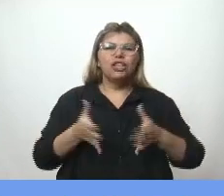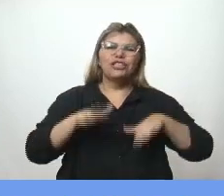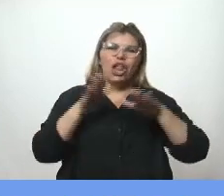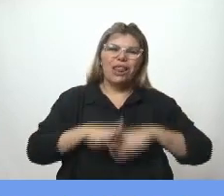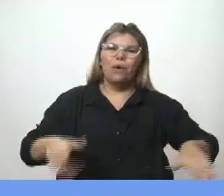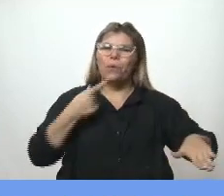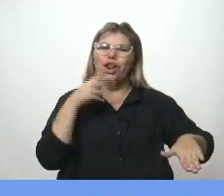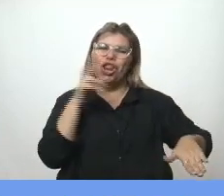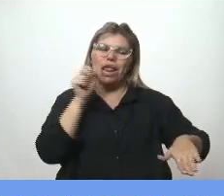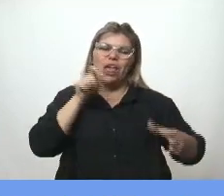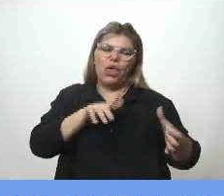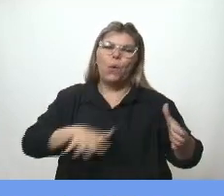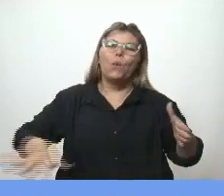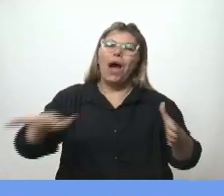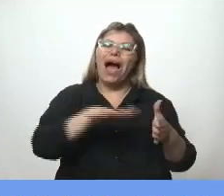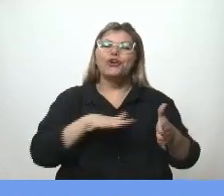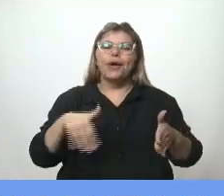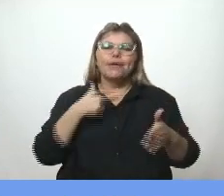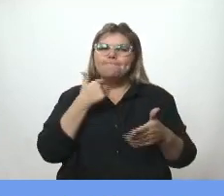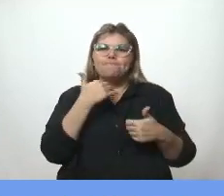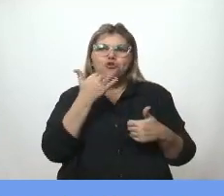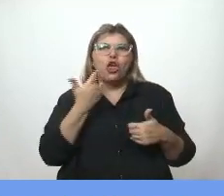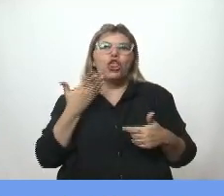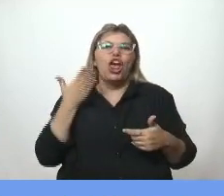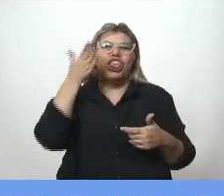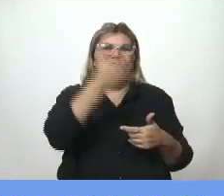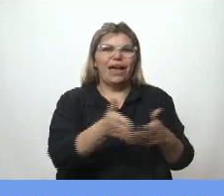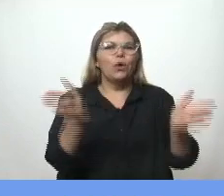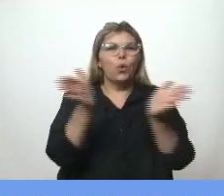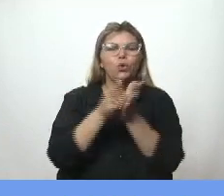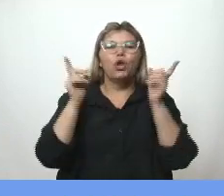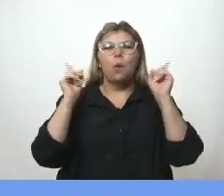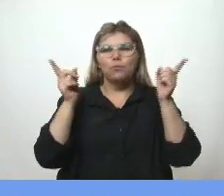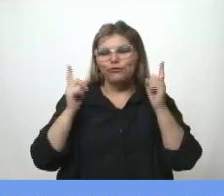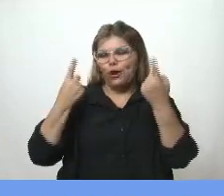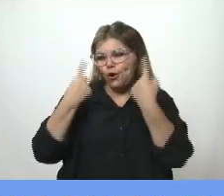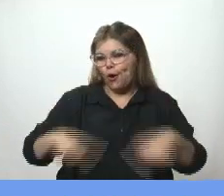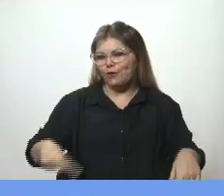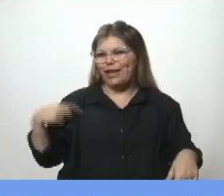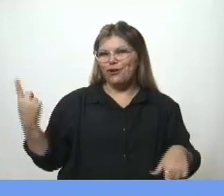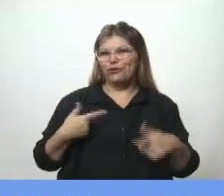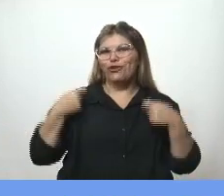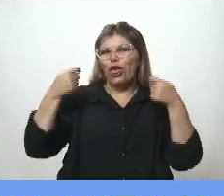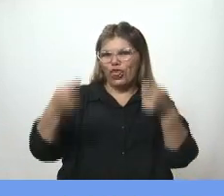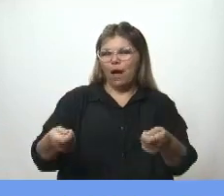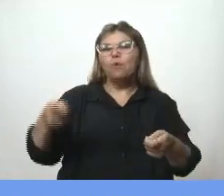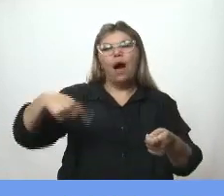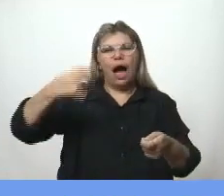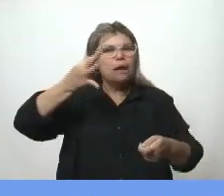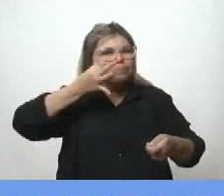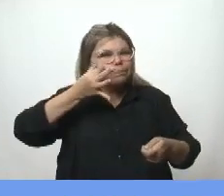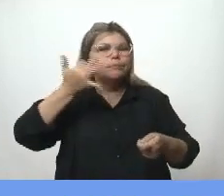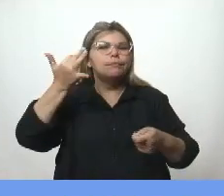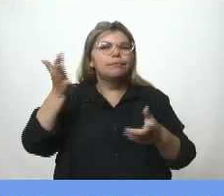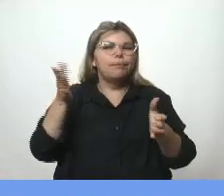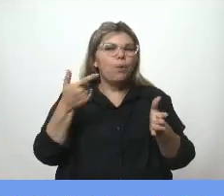las niñas en el barrio que no tienen dónde ir con nuestros profes con los elementos que le dábamos Y eso lo pueden corroborar con él